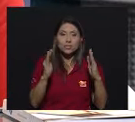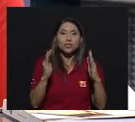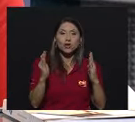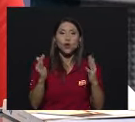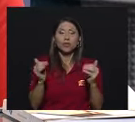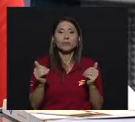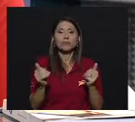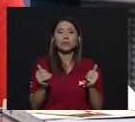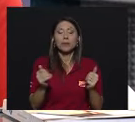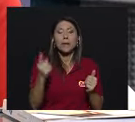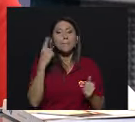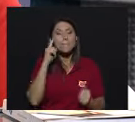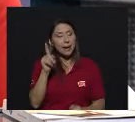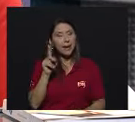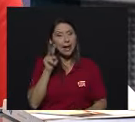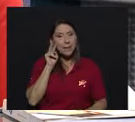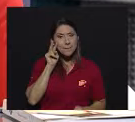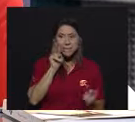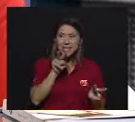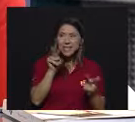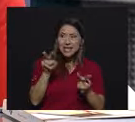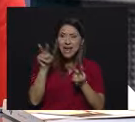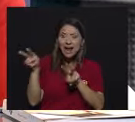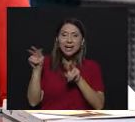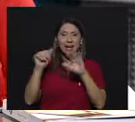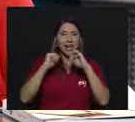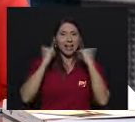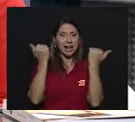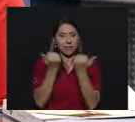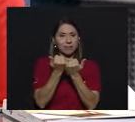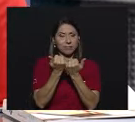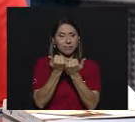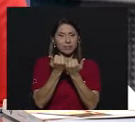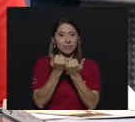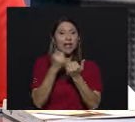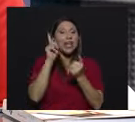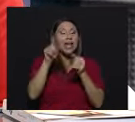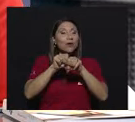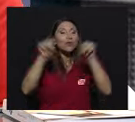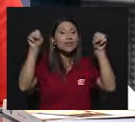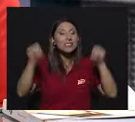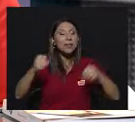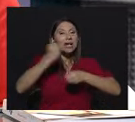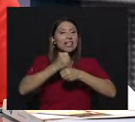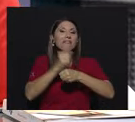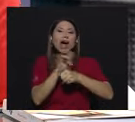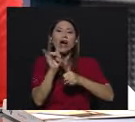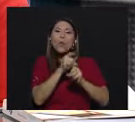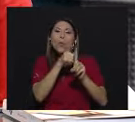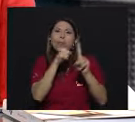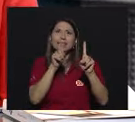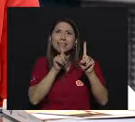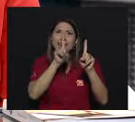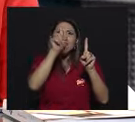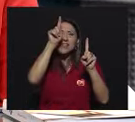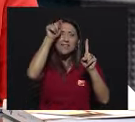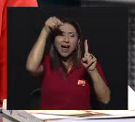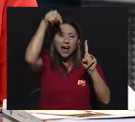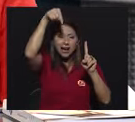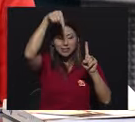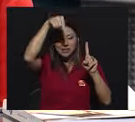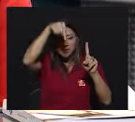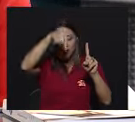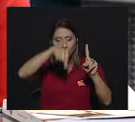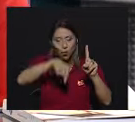justamente en el tema de mirar el aula en un sistema que trabaja como de arriba hacia abajo, ¿verdad? Se definen